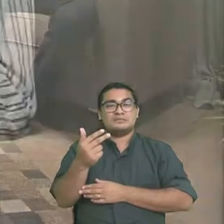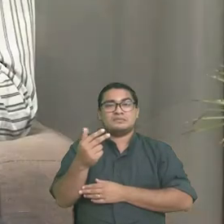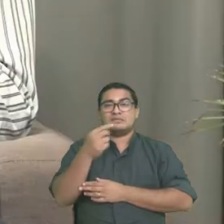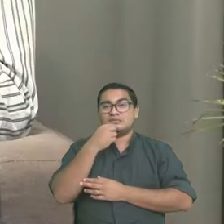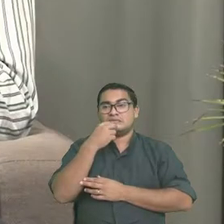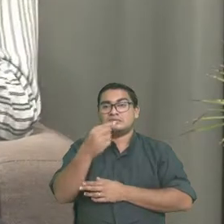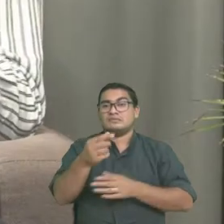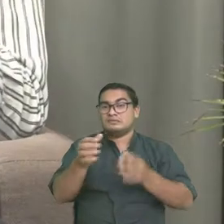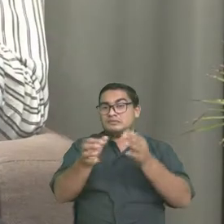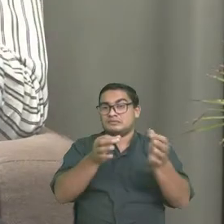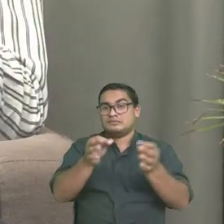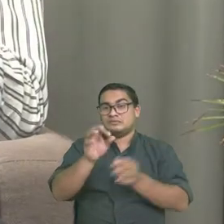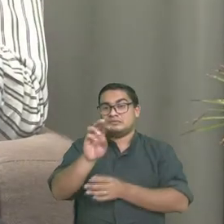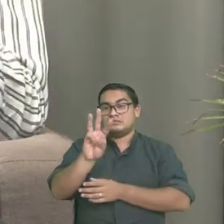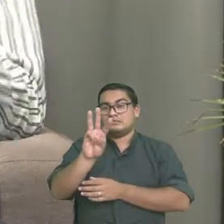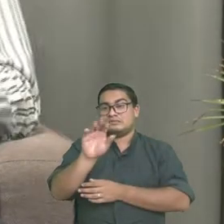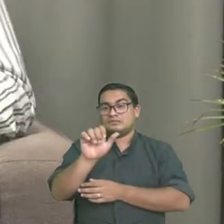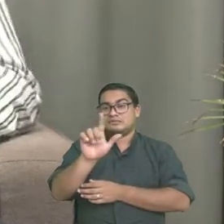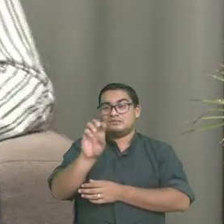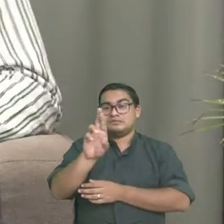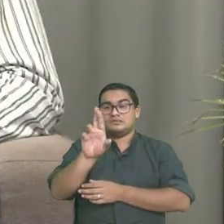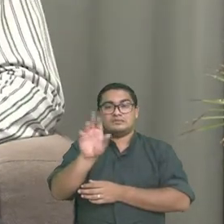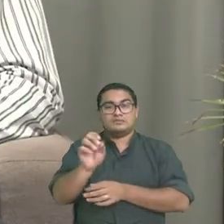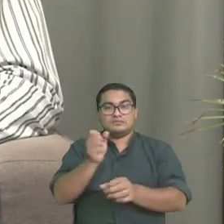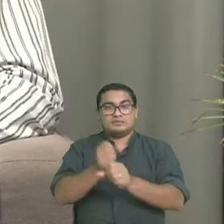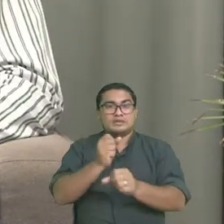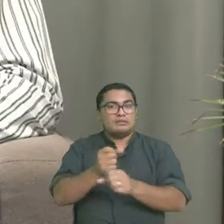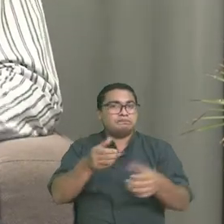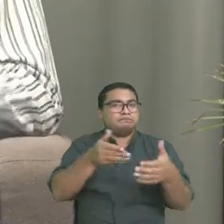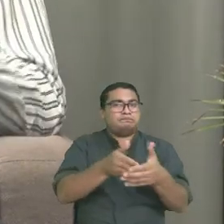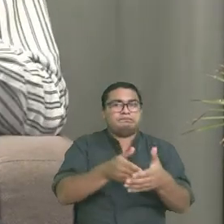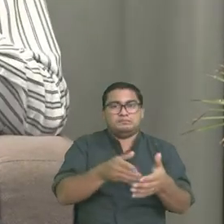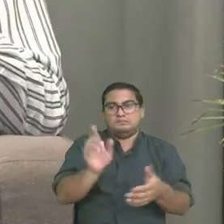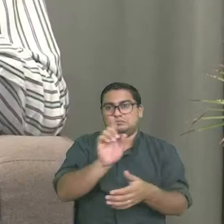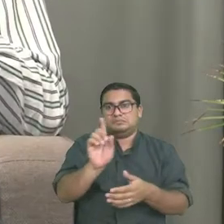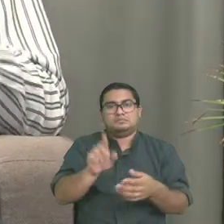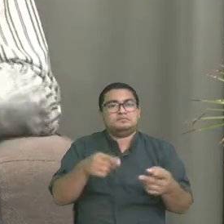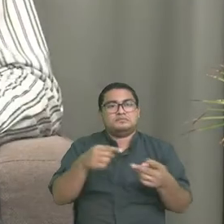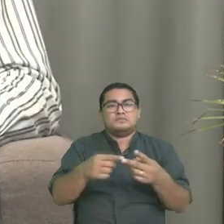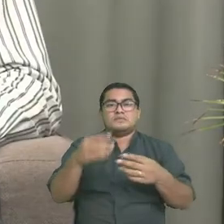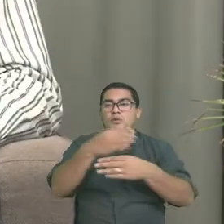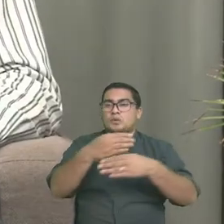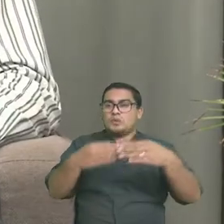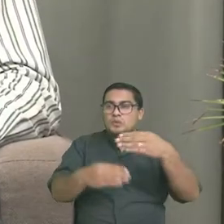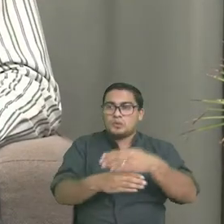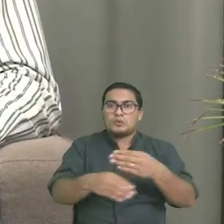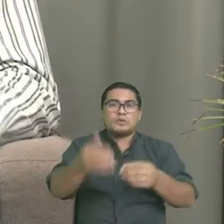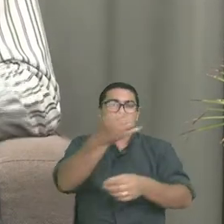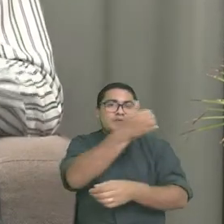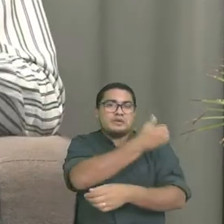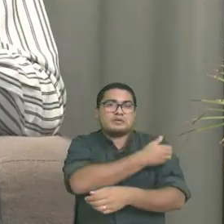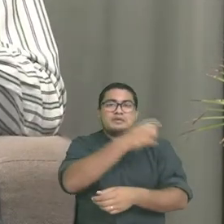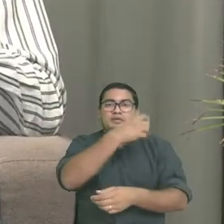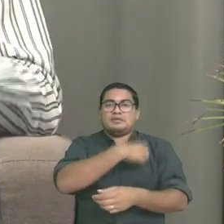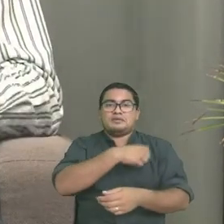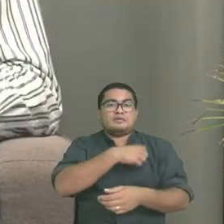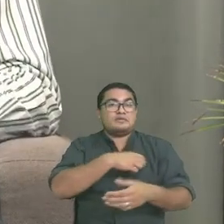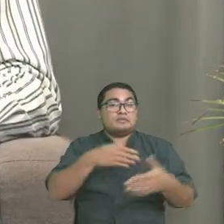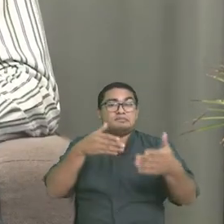señalaba Walmaro, no se paró la producción, no se paró la construcción de ningún hospital